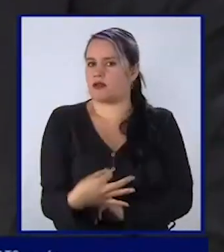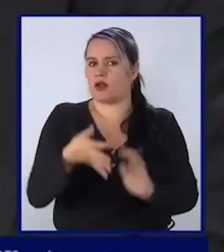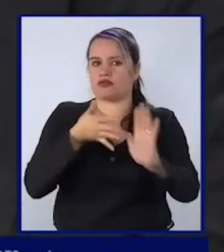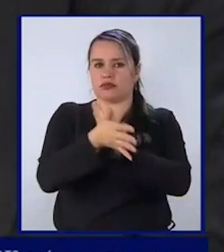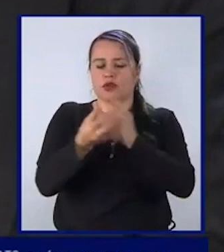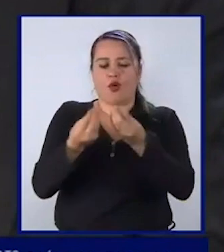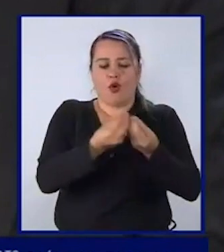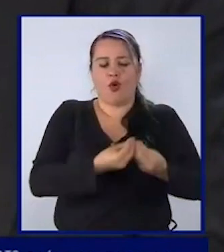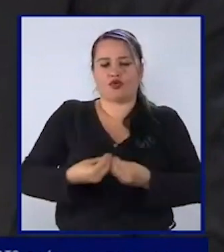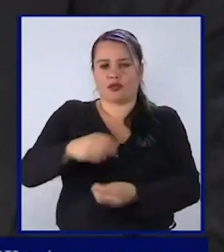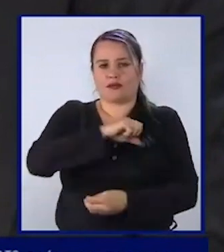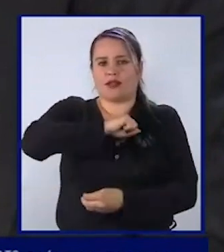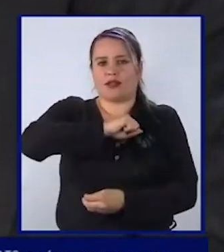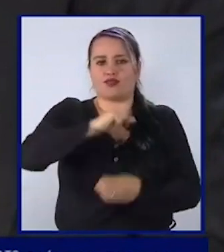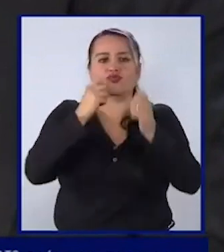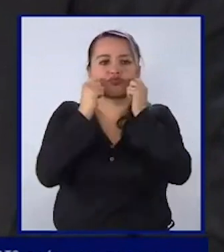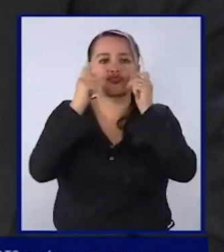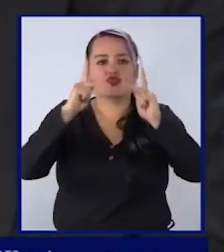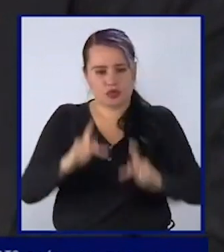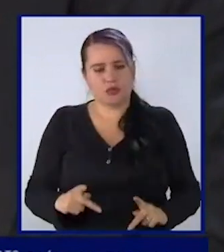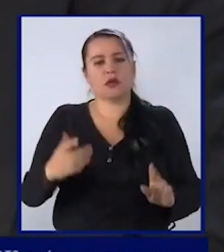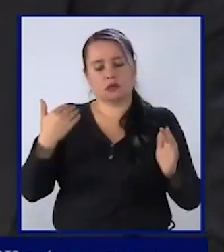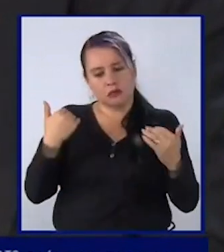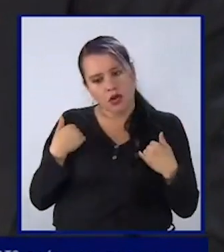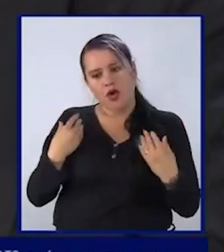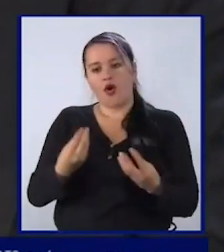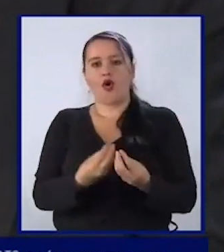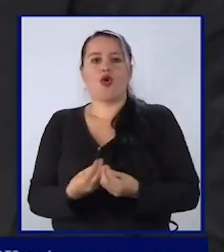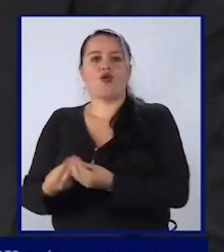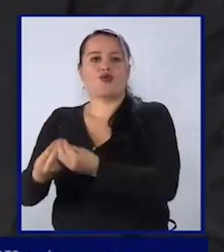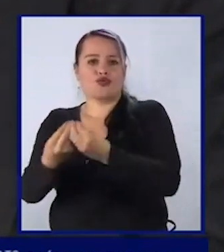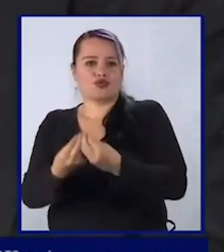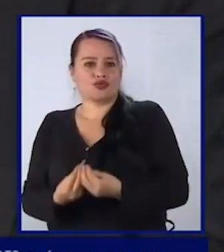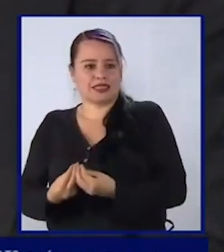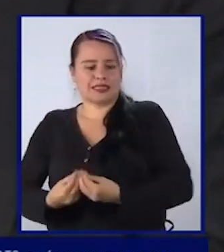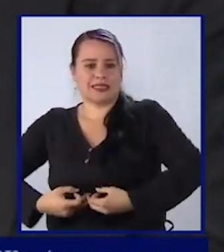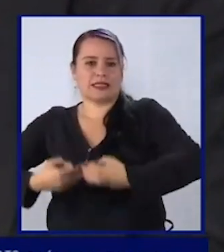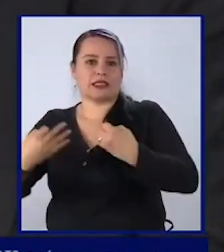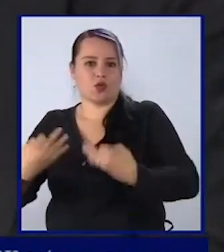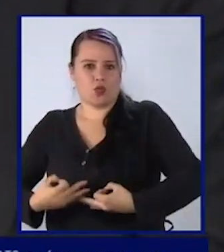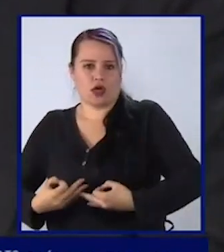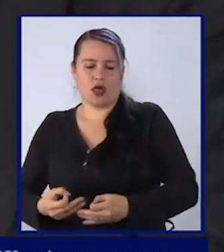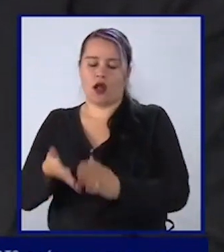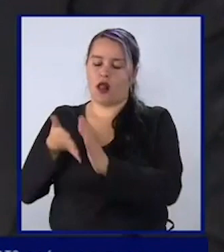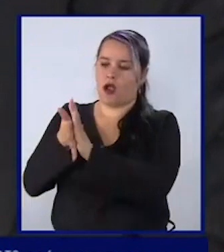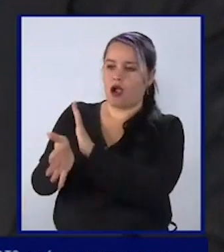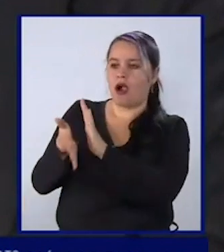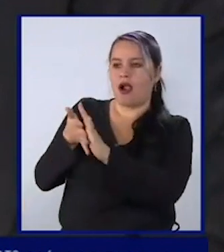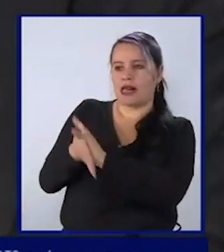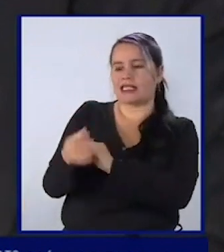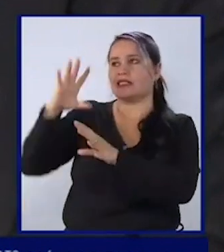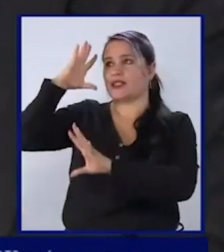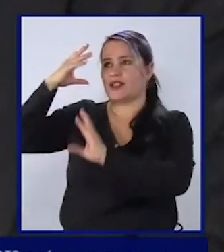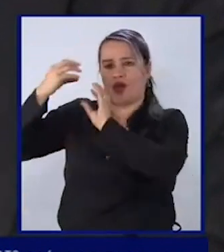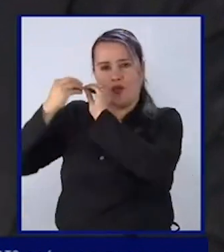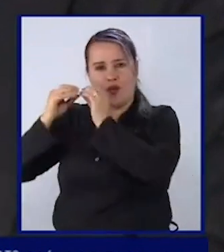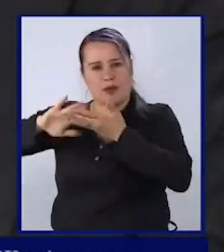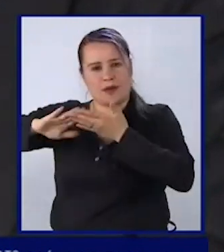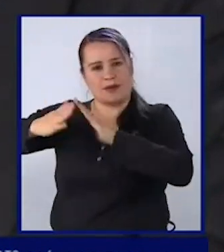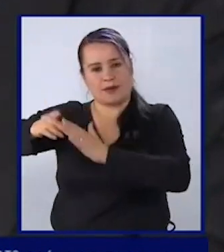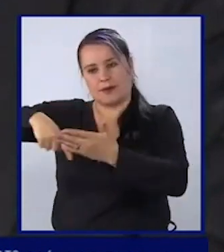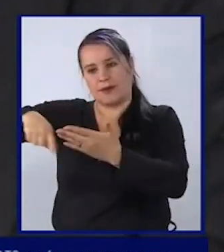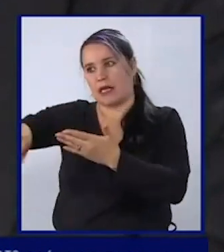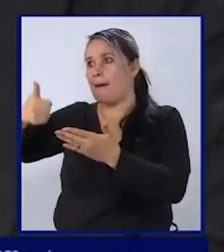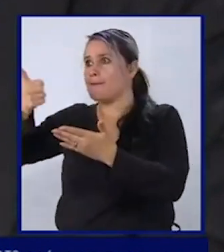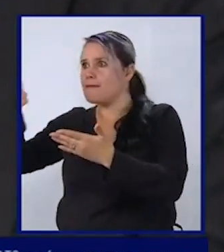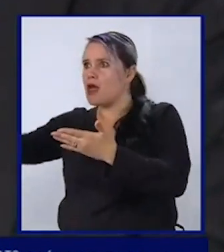nuestro caso, y la misión lo hará al Consejo de Seguridad, sobre los aciertos, los desafíos del proceso de paz. Y en nuestro